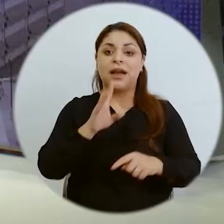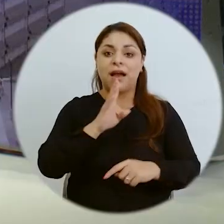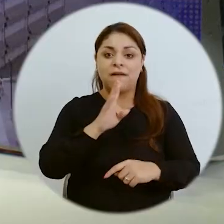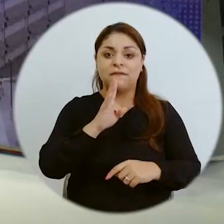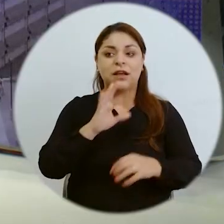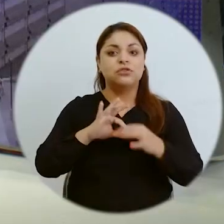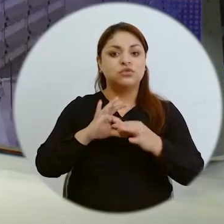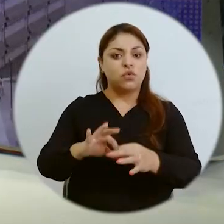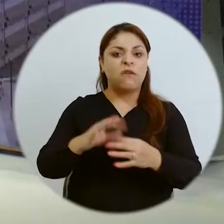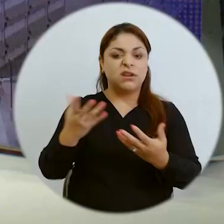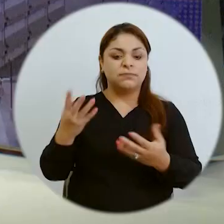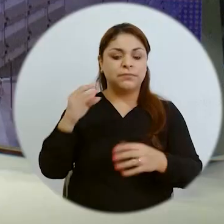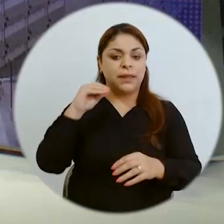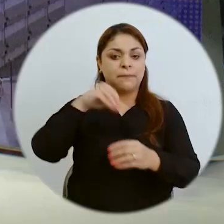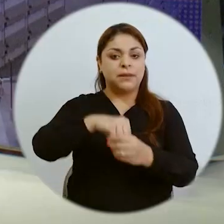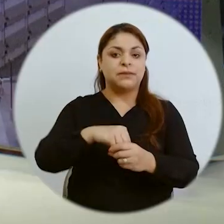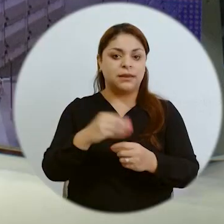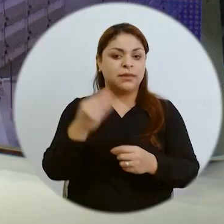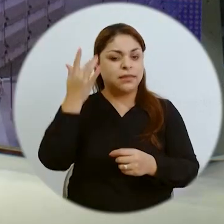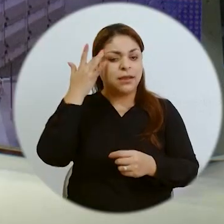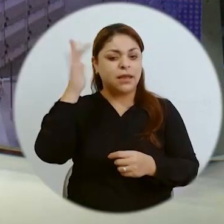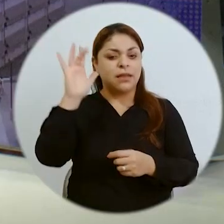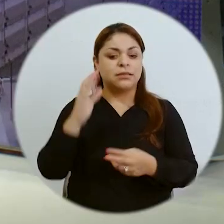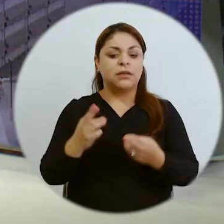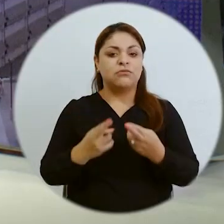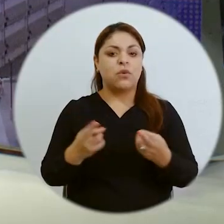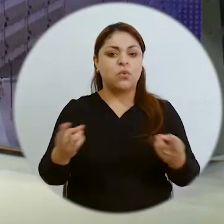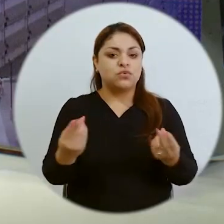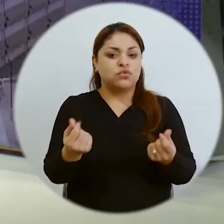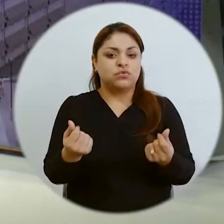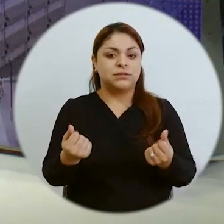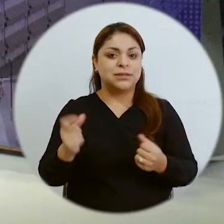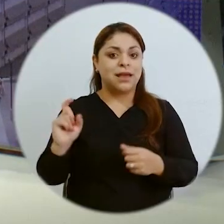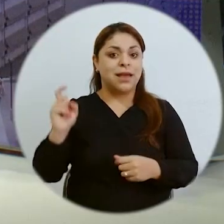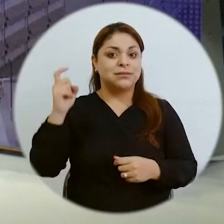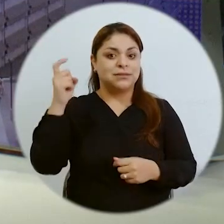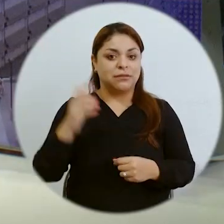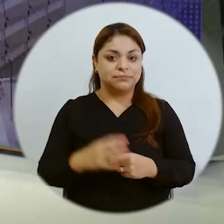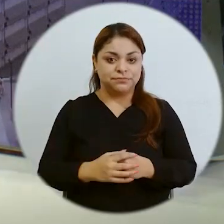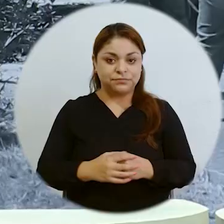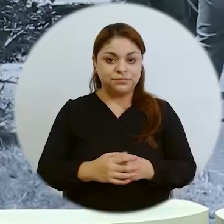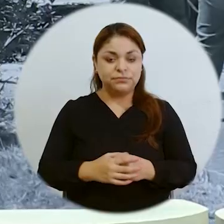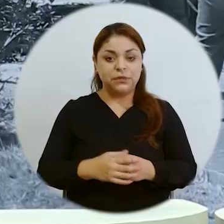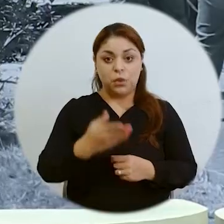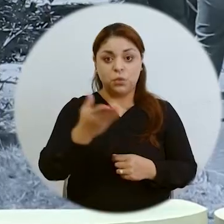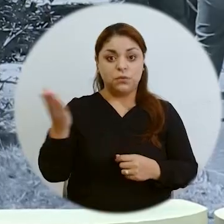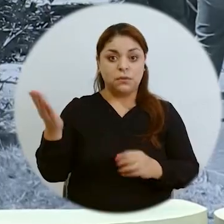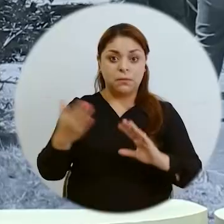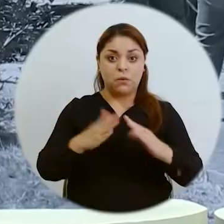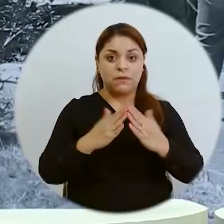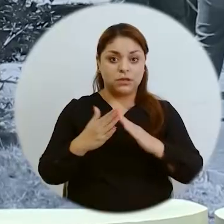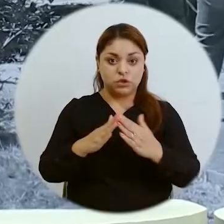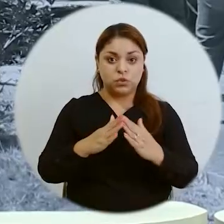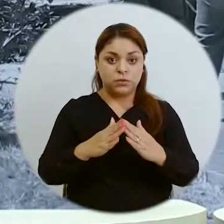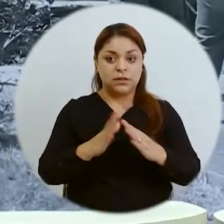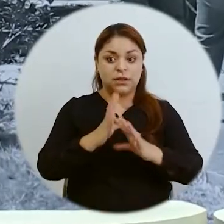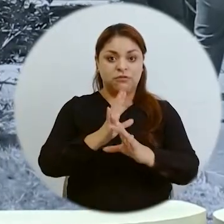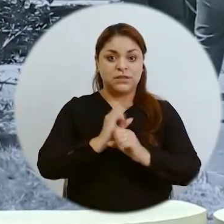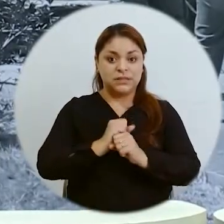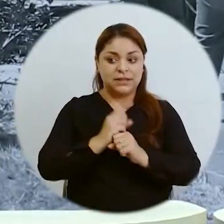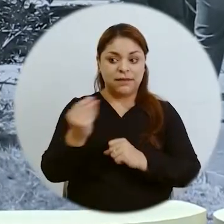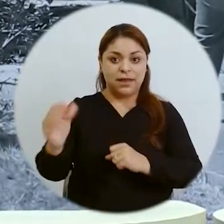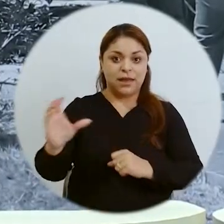los reinvierto y reinvierto también todo el ahorro que le he venido, todos los aportes que he venido